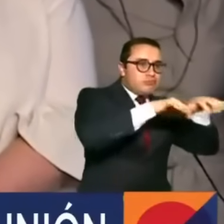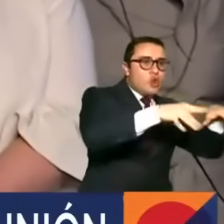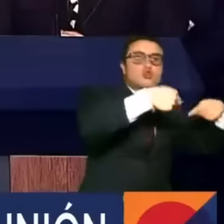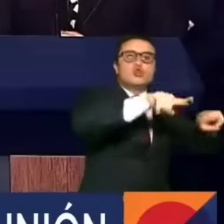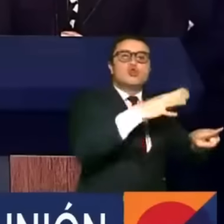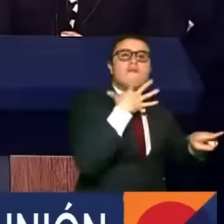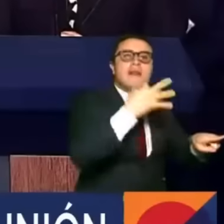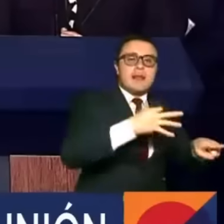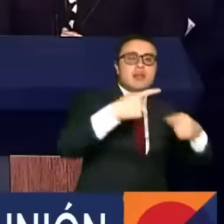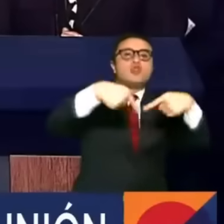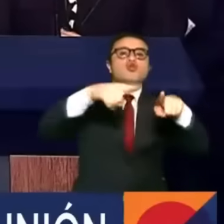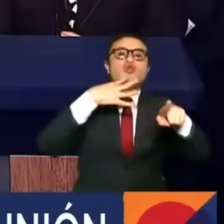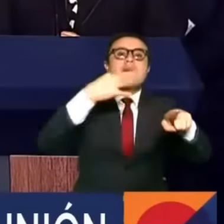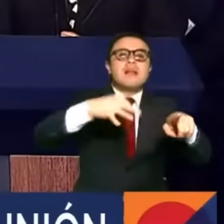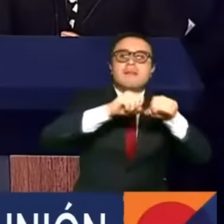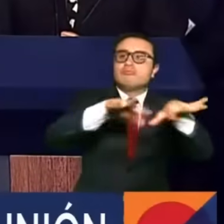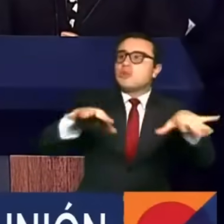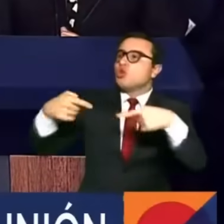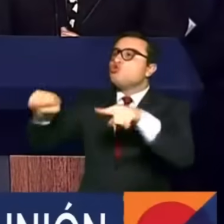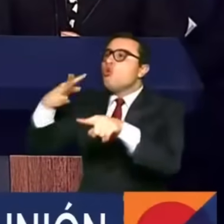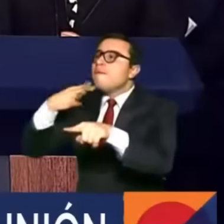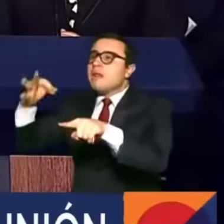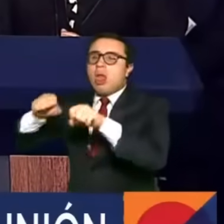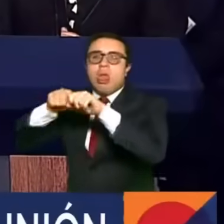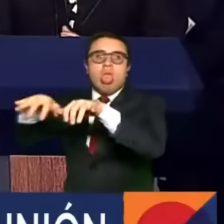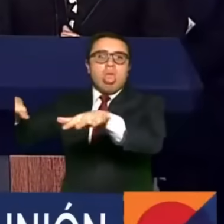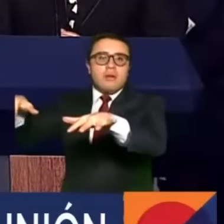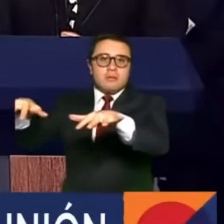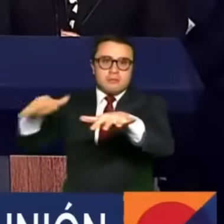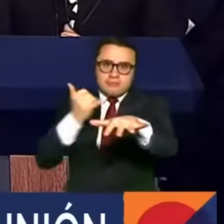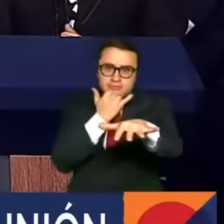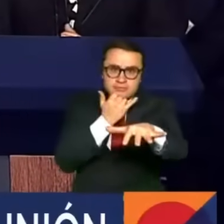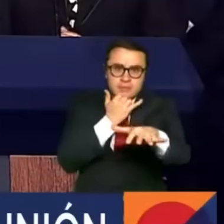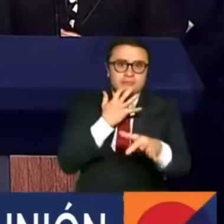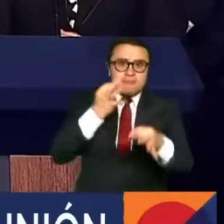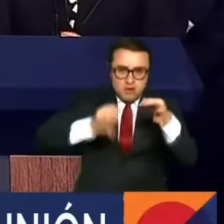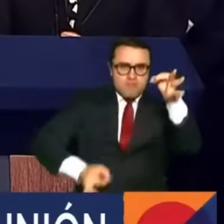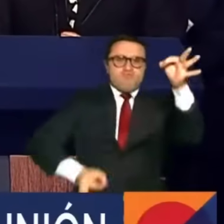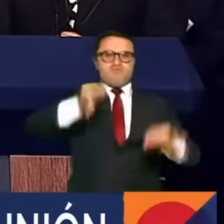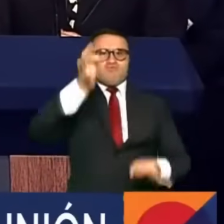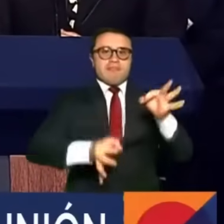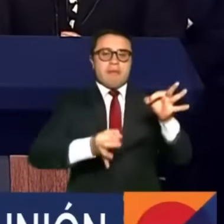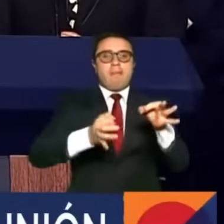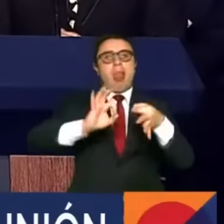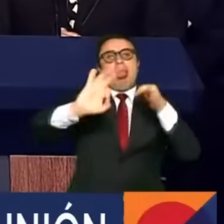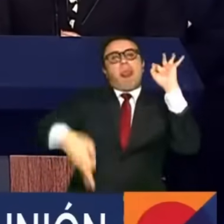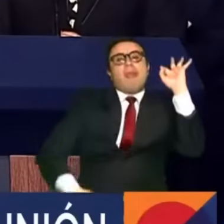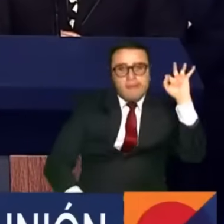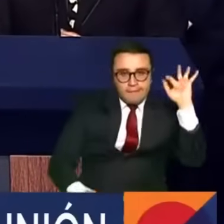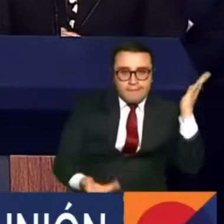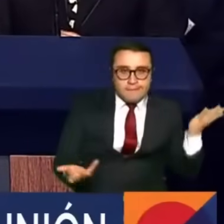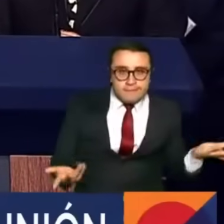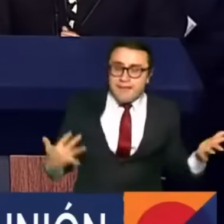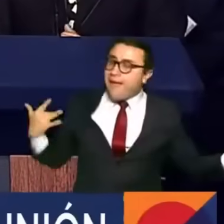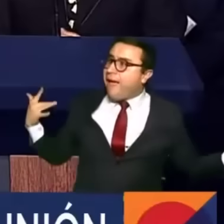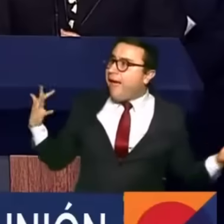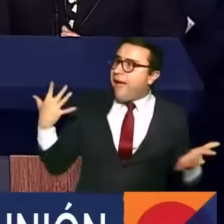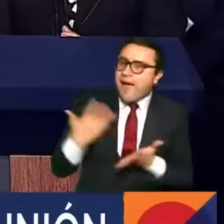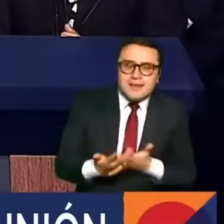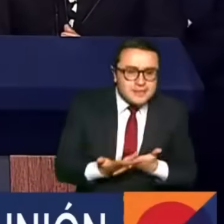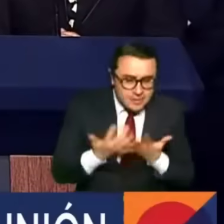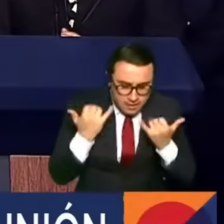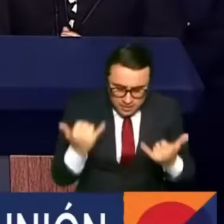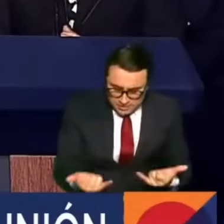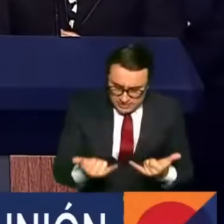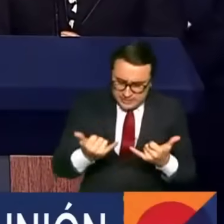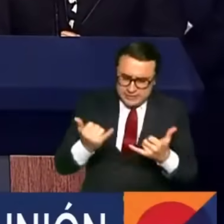no aparece la verdad. Hay impunidad. El resultado hasta esta fecha,